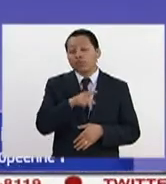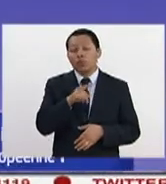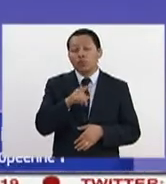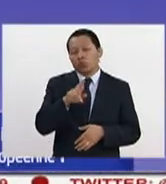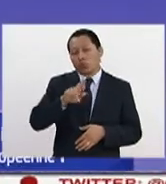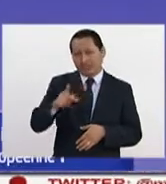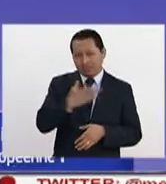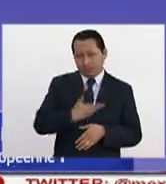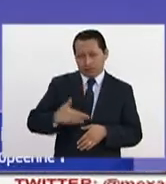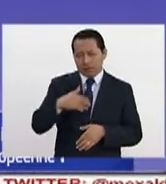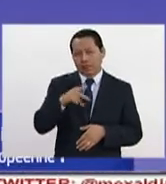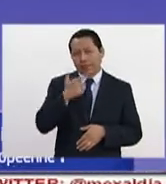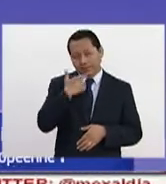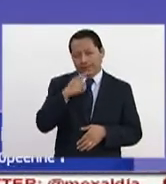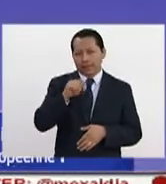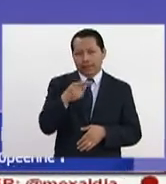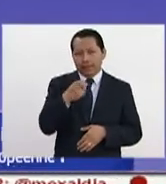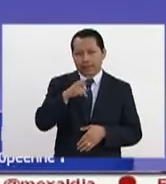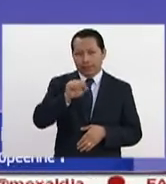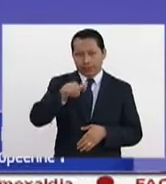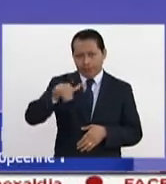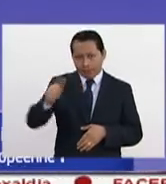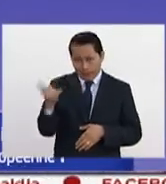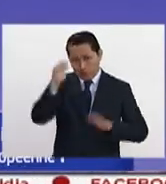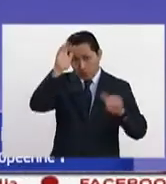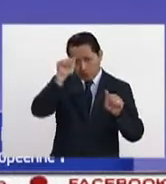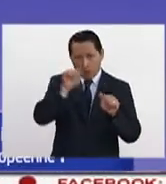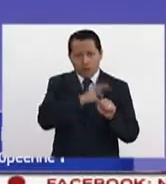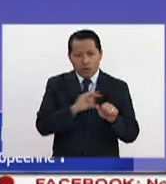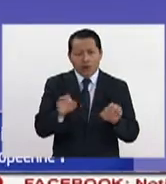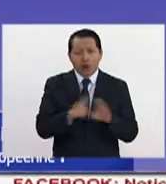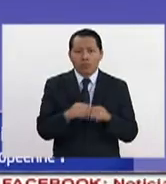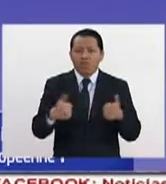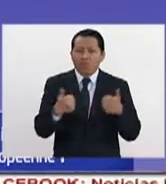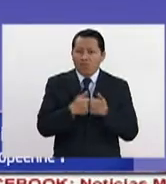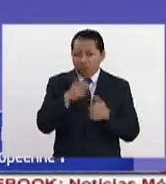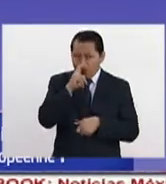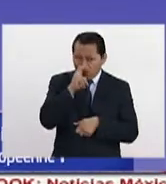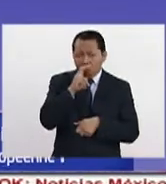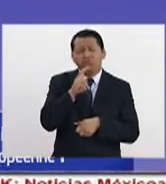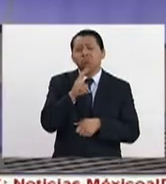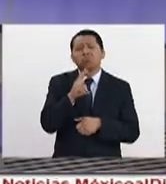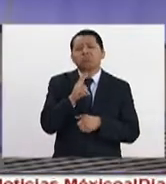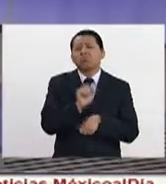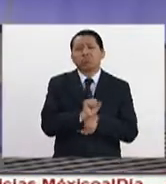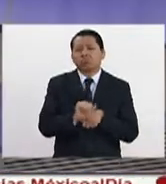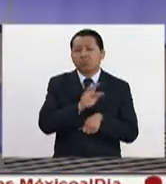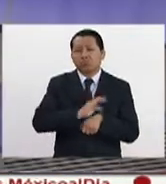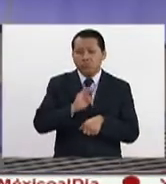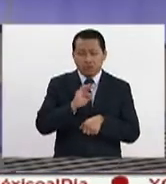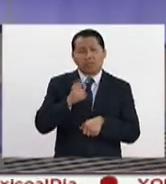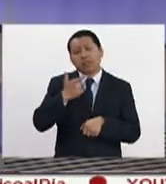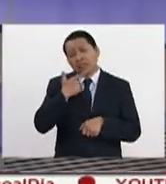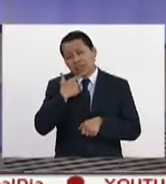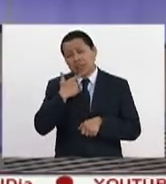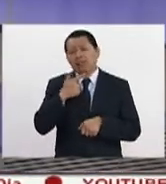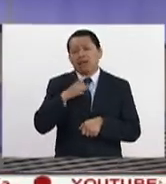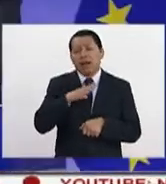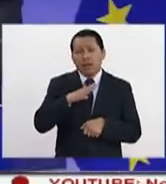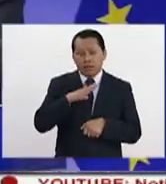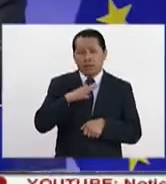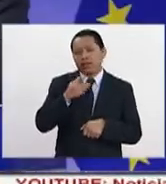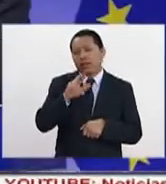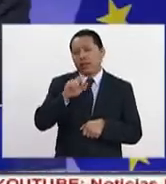que el acuerdo al que llegaron va a garantizar la ausencia de una frontera dura entre Irlanda y la provincia inglesa de Irlanda